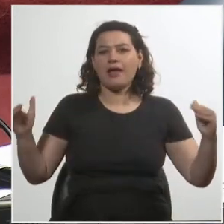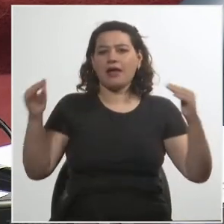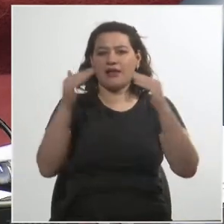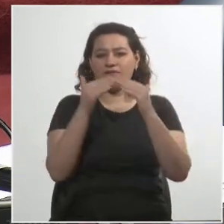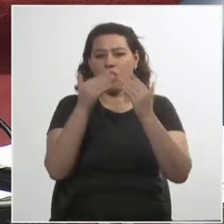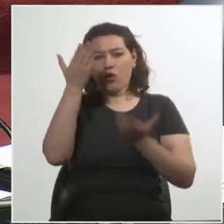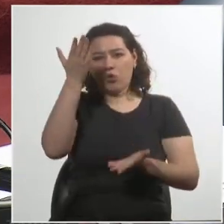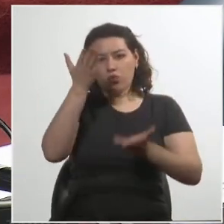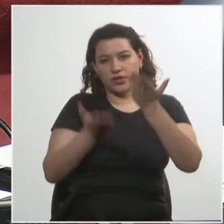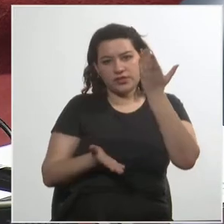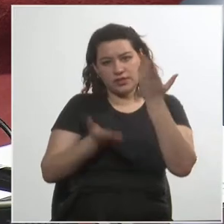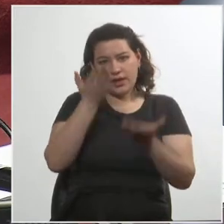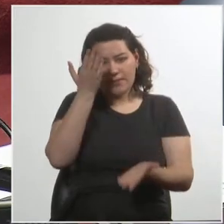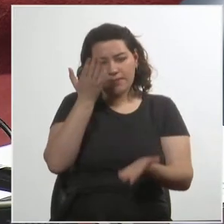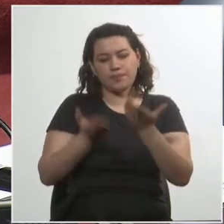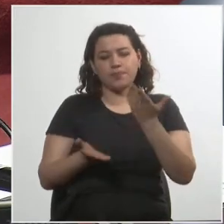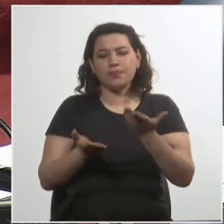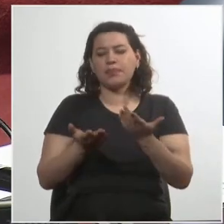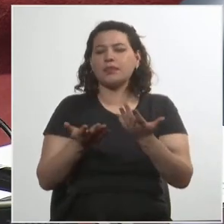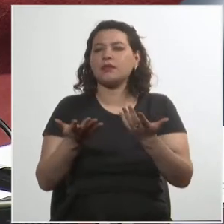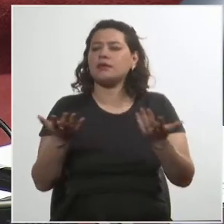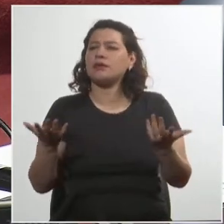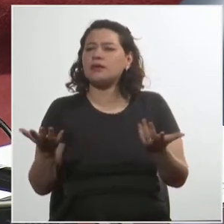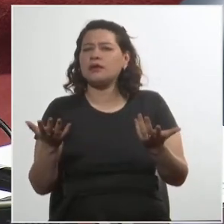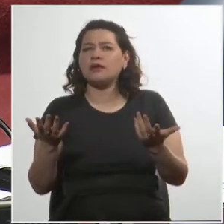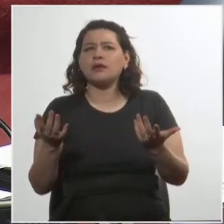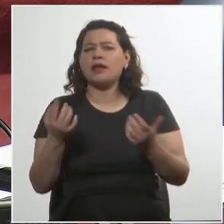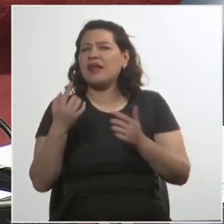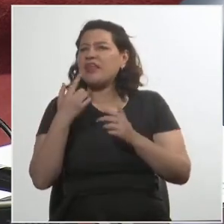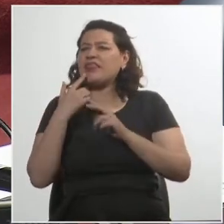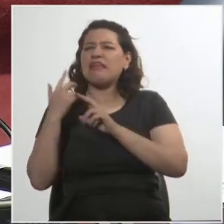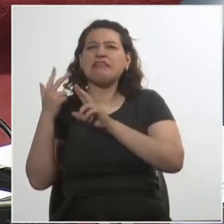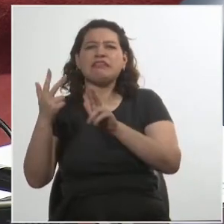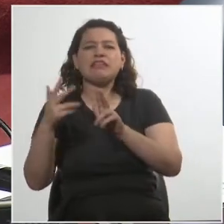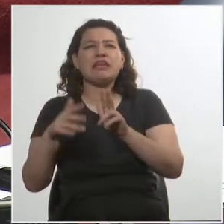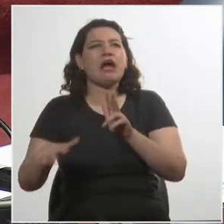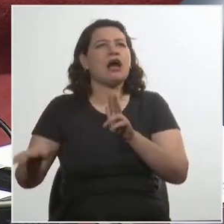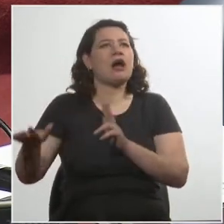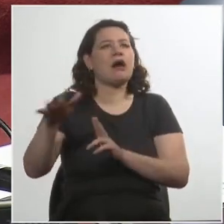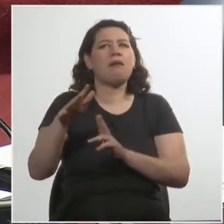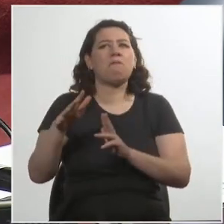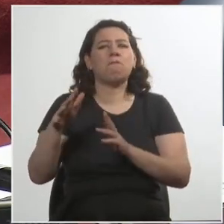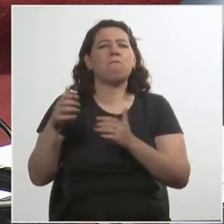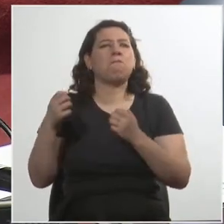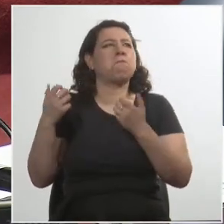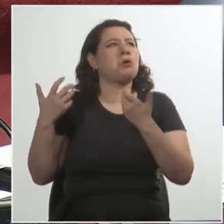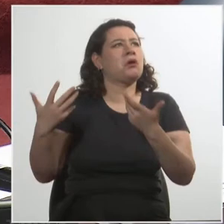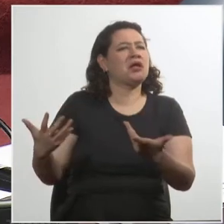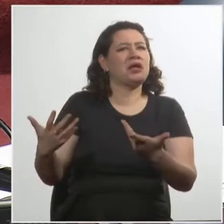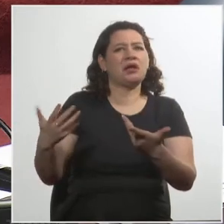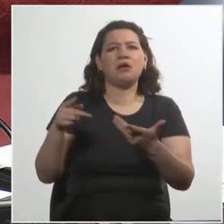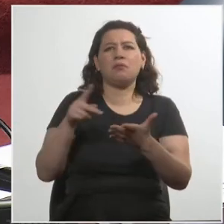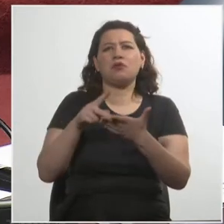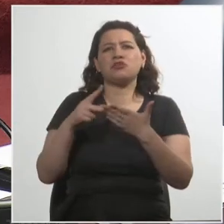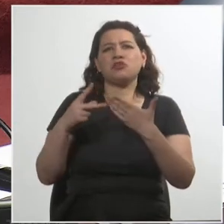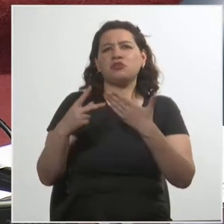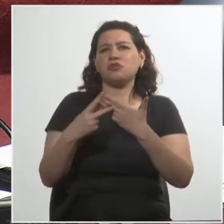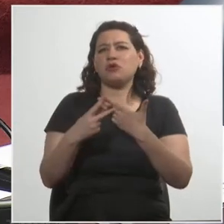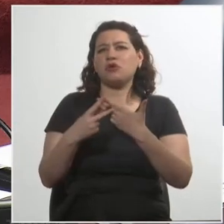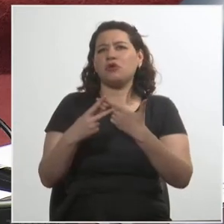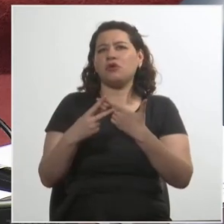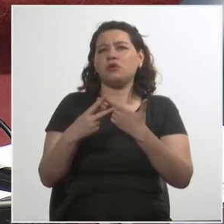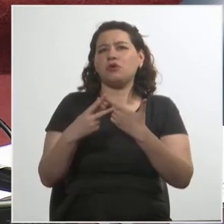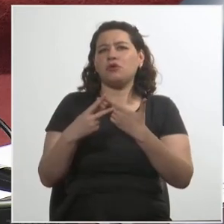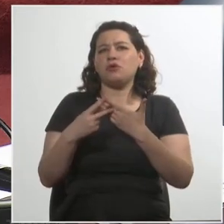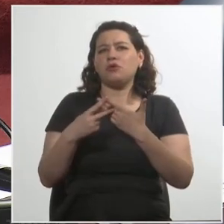decía por qué por qué este proyecto de ley